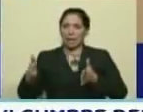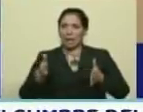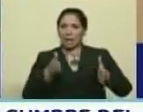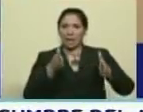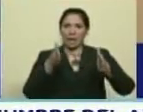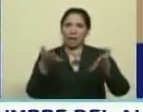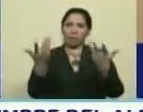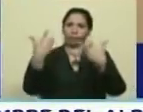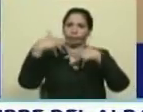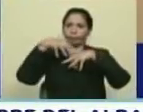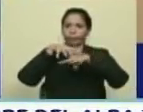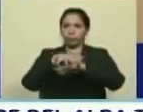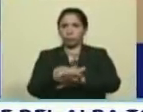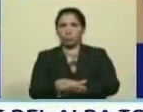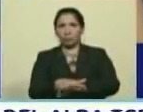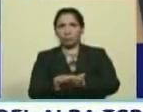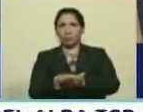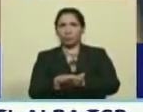durante los últimos